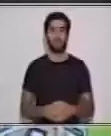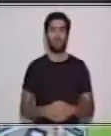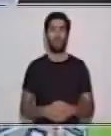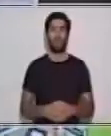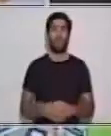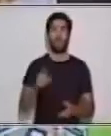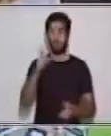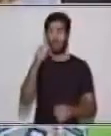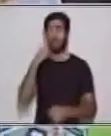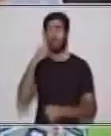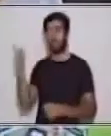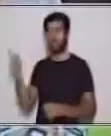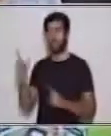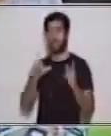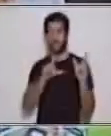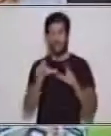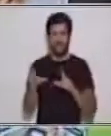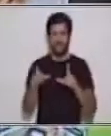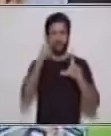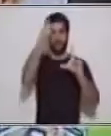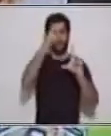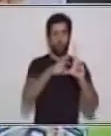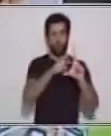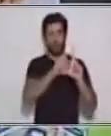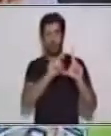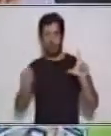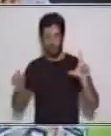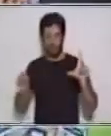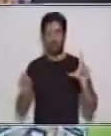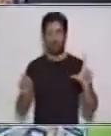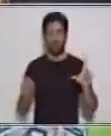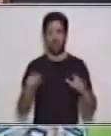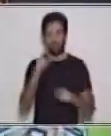Muy bien. Hazlo en tu cuaderno.